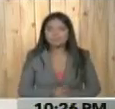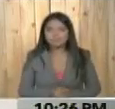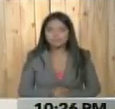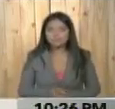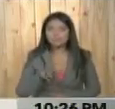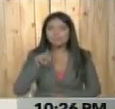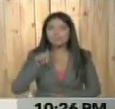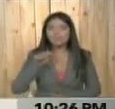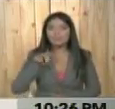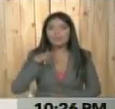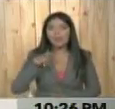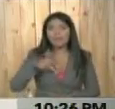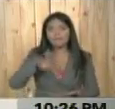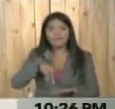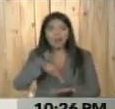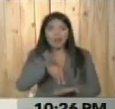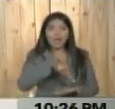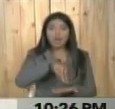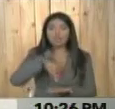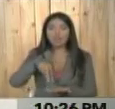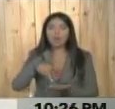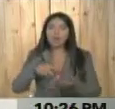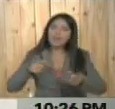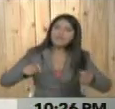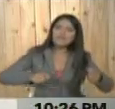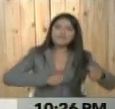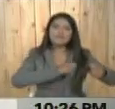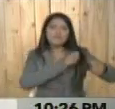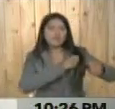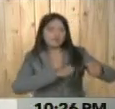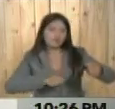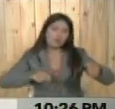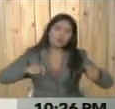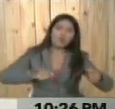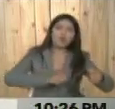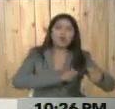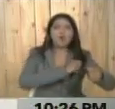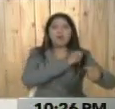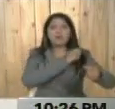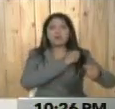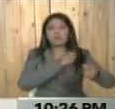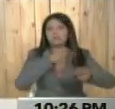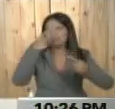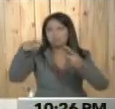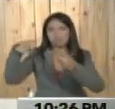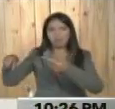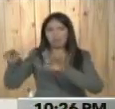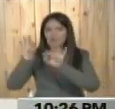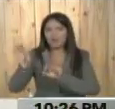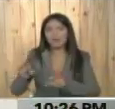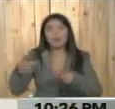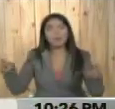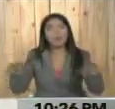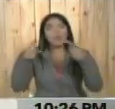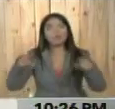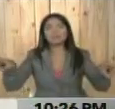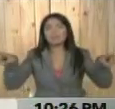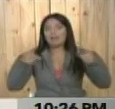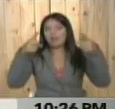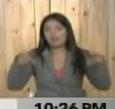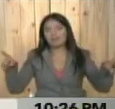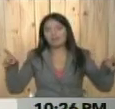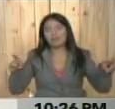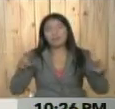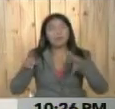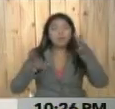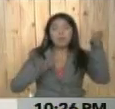cantadores, bailadores, violín, percusión, y la verdad es que bueno, que por donde estamos andando en el